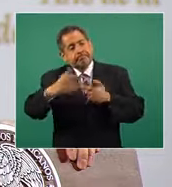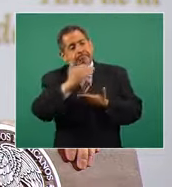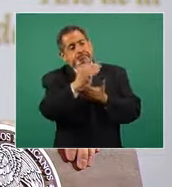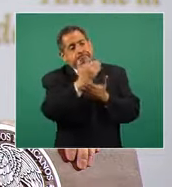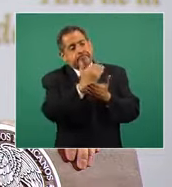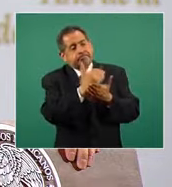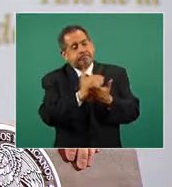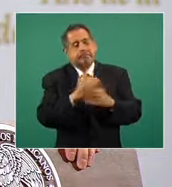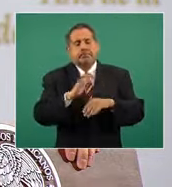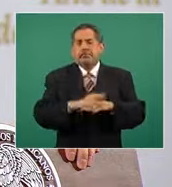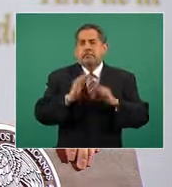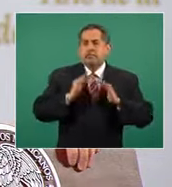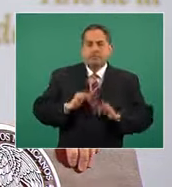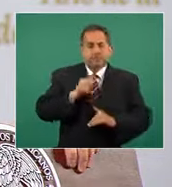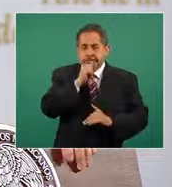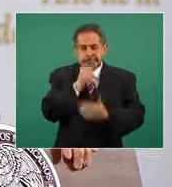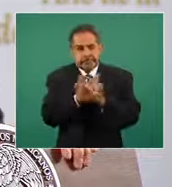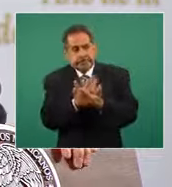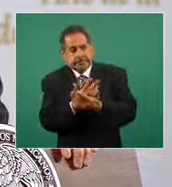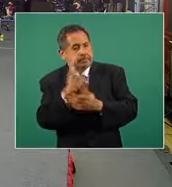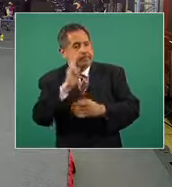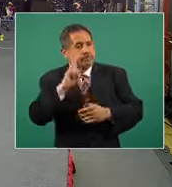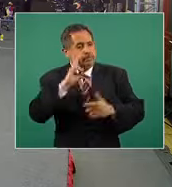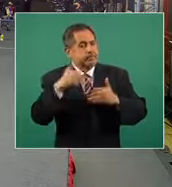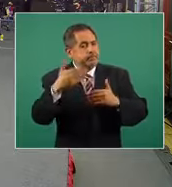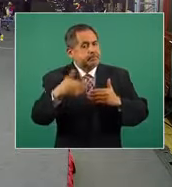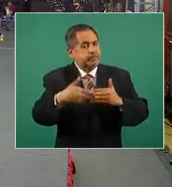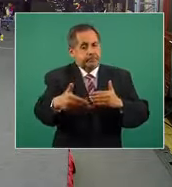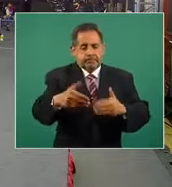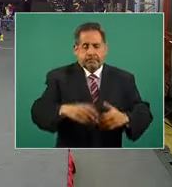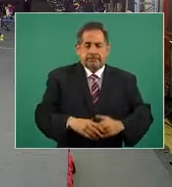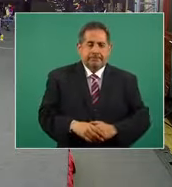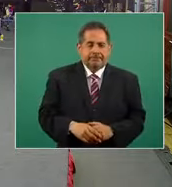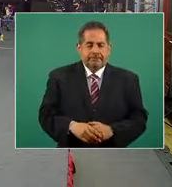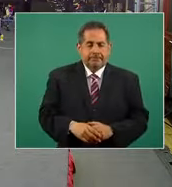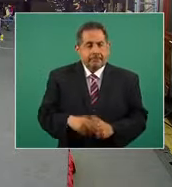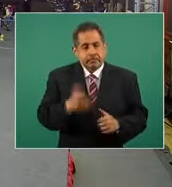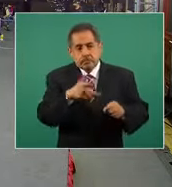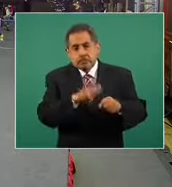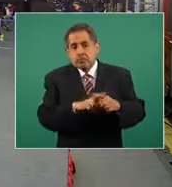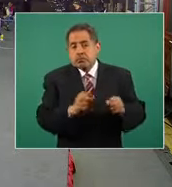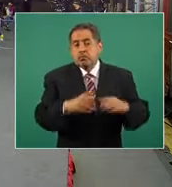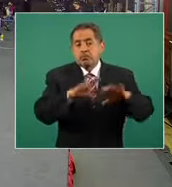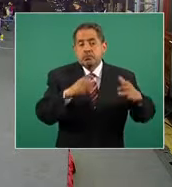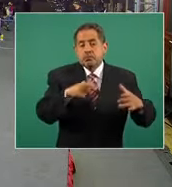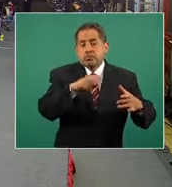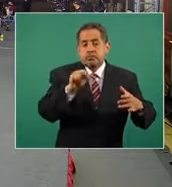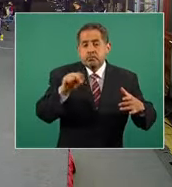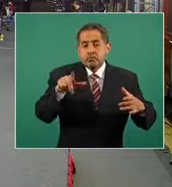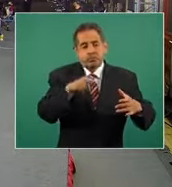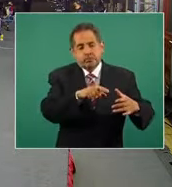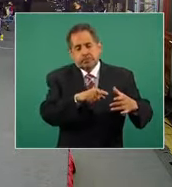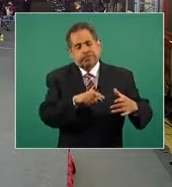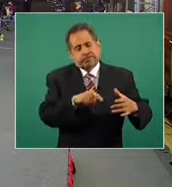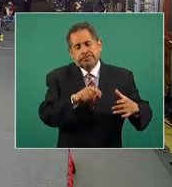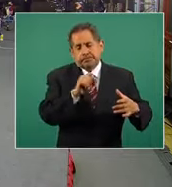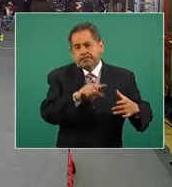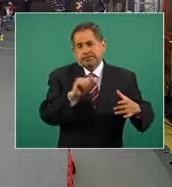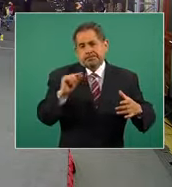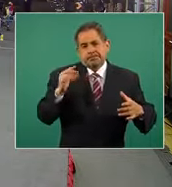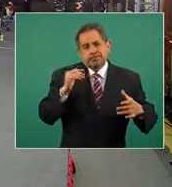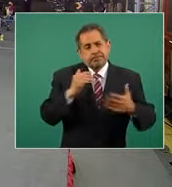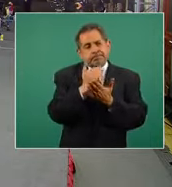estar tranquilos de que ya va completamente a la baja. La siguiente. Y su hospitalización también es muy reciente que empieza a ir a la